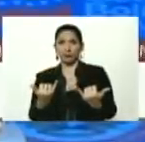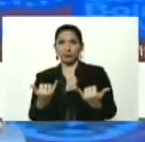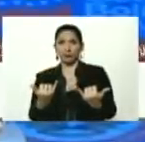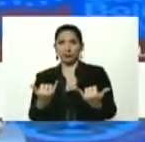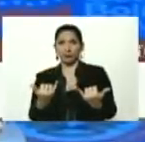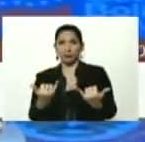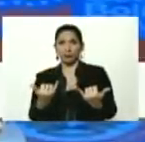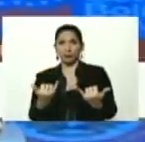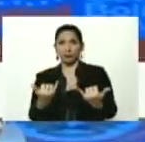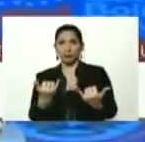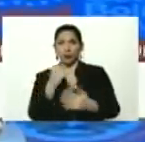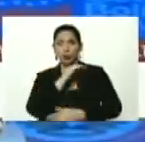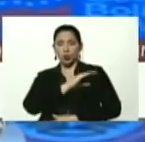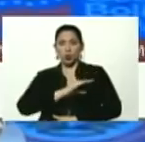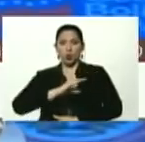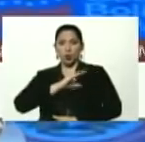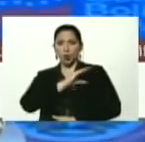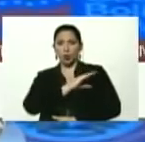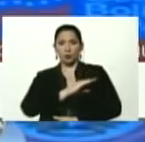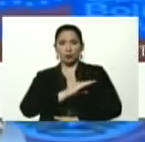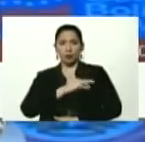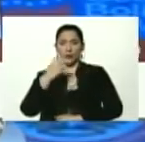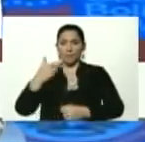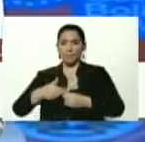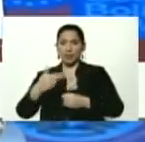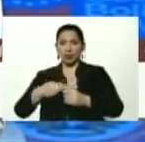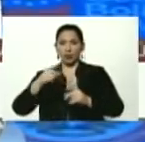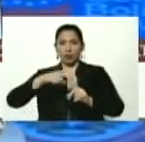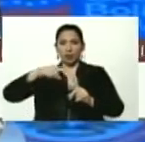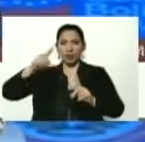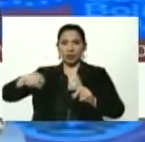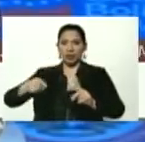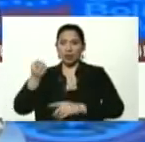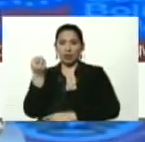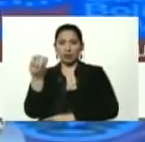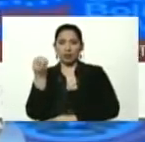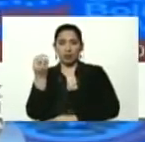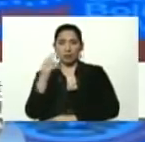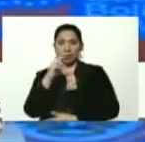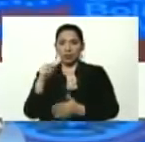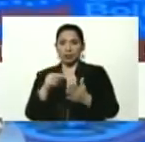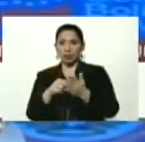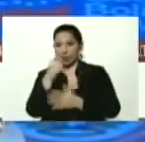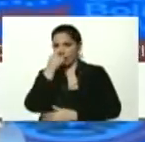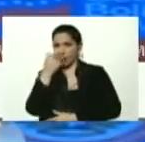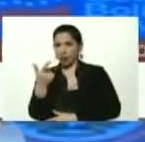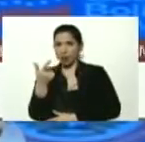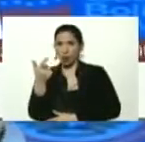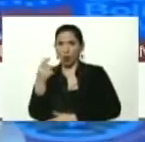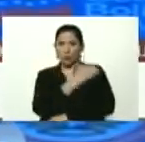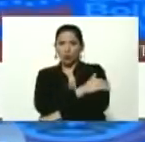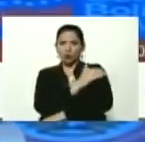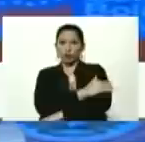de la Comisión de Petróleo y Energía de la Asamblea Nacional en desacato.